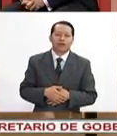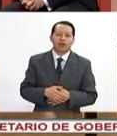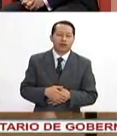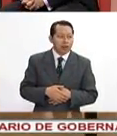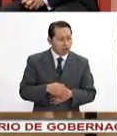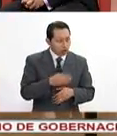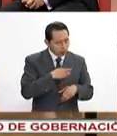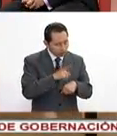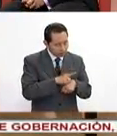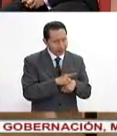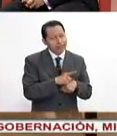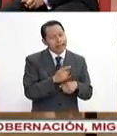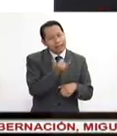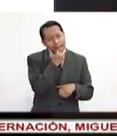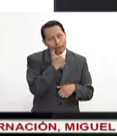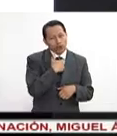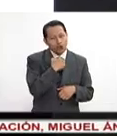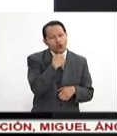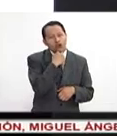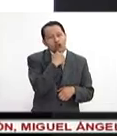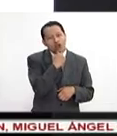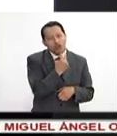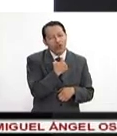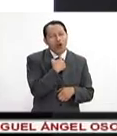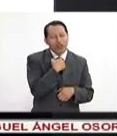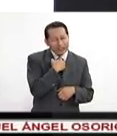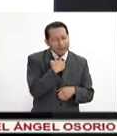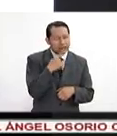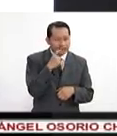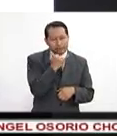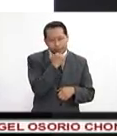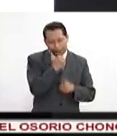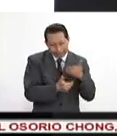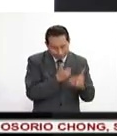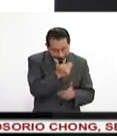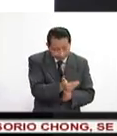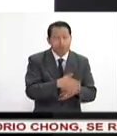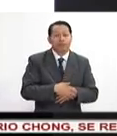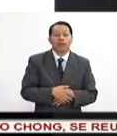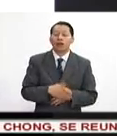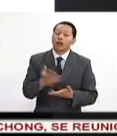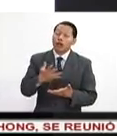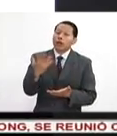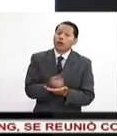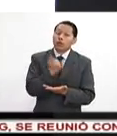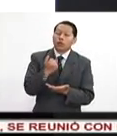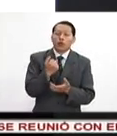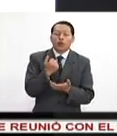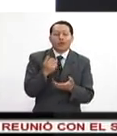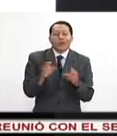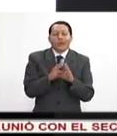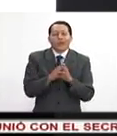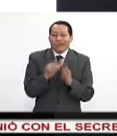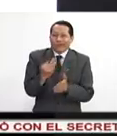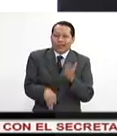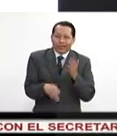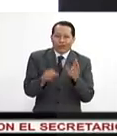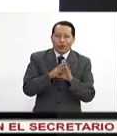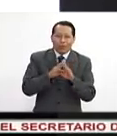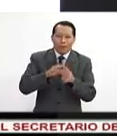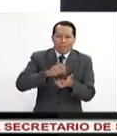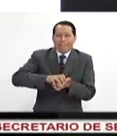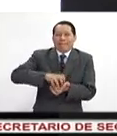disculpo por mi voz para empezar. Pero sí, básicamente el gane de Theresa May fue una victoria pírrica realmente. Le faltó llegar a esta